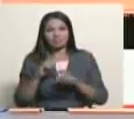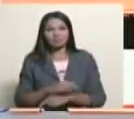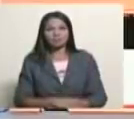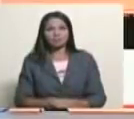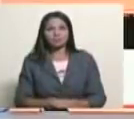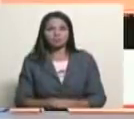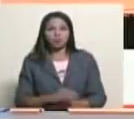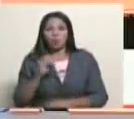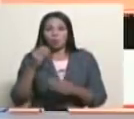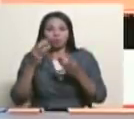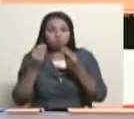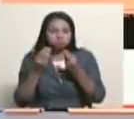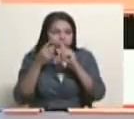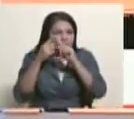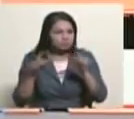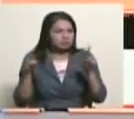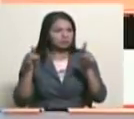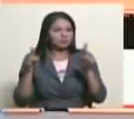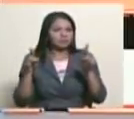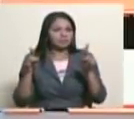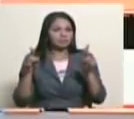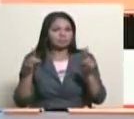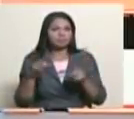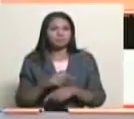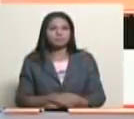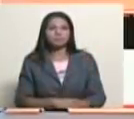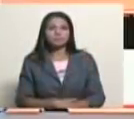diferente o muy diferente a nosotros.